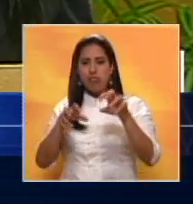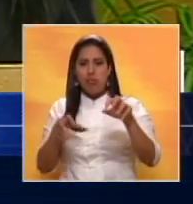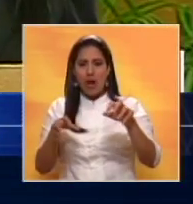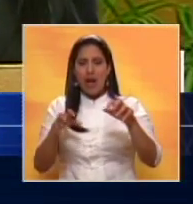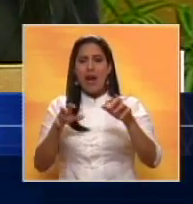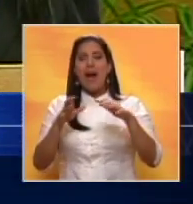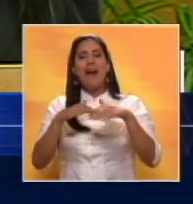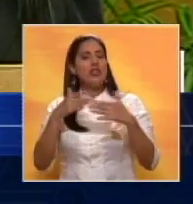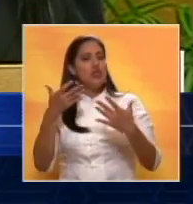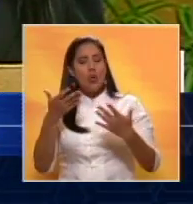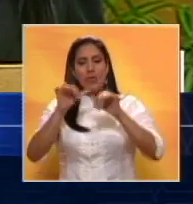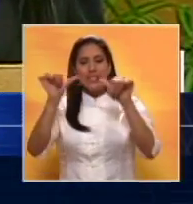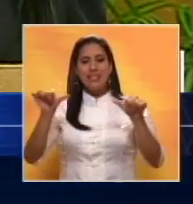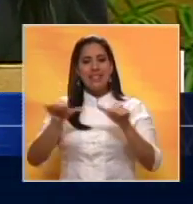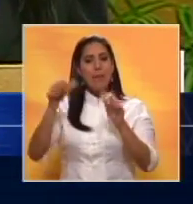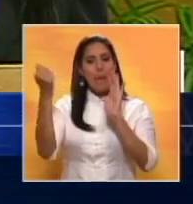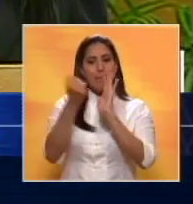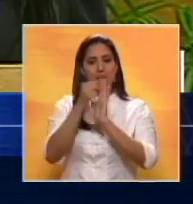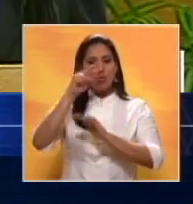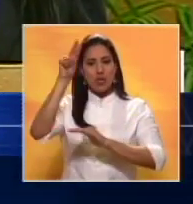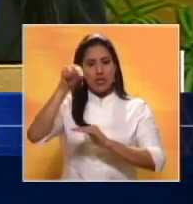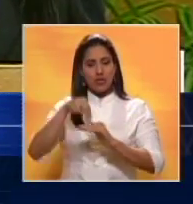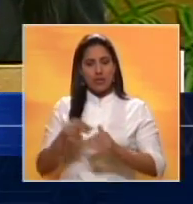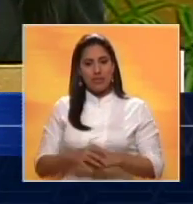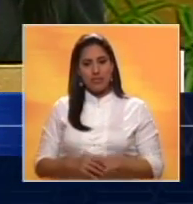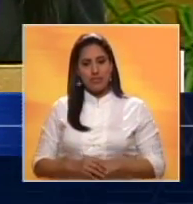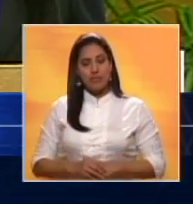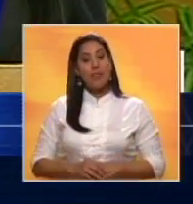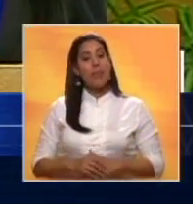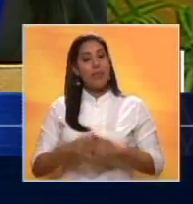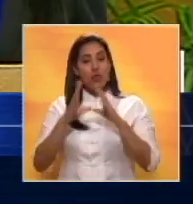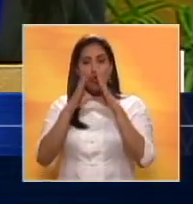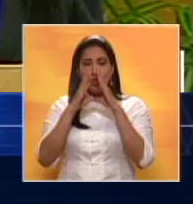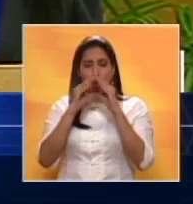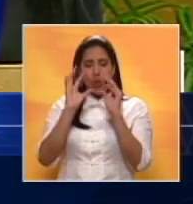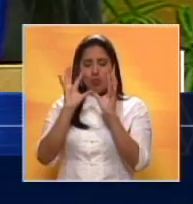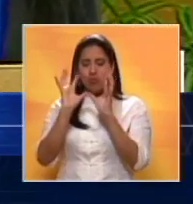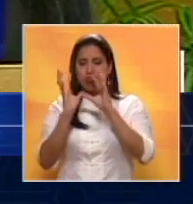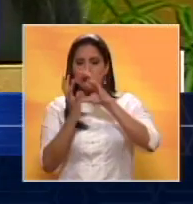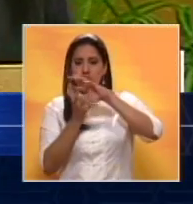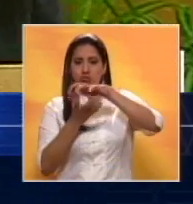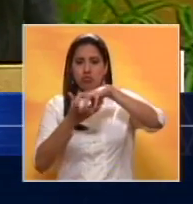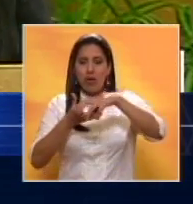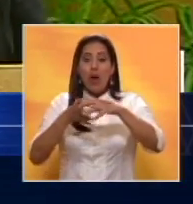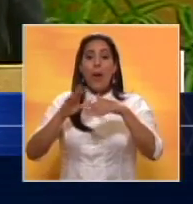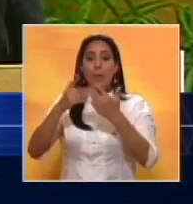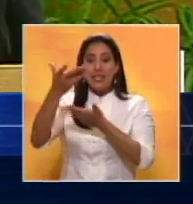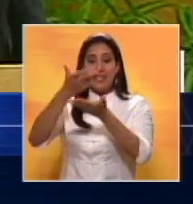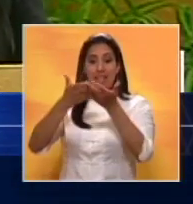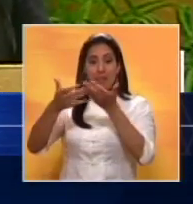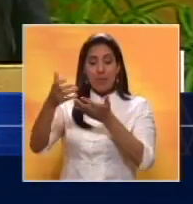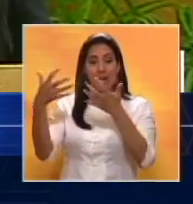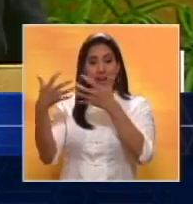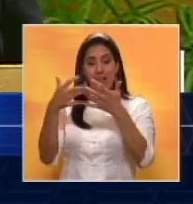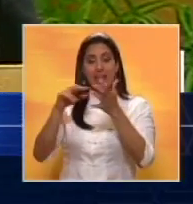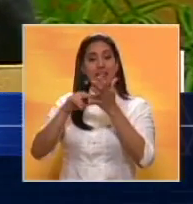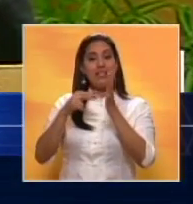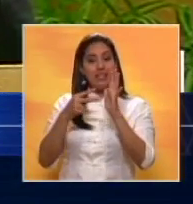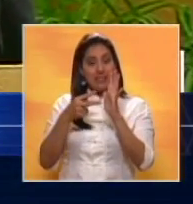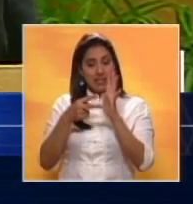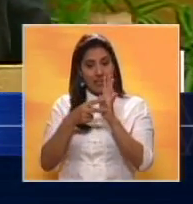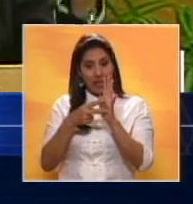desarticulación del sistema de precios nacional. Es todo un conglomerado, por eso es que la guerra económica